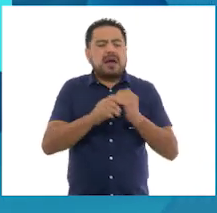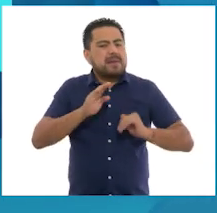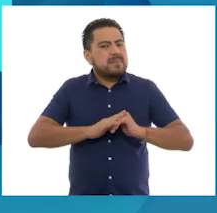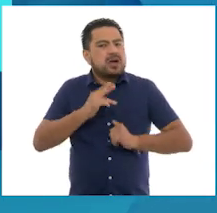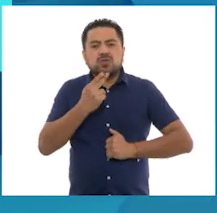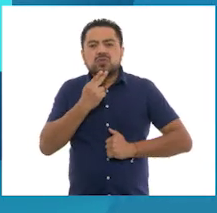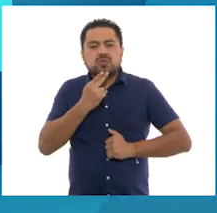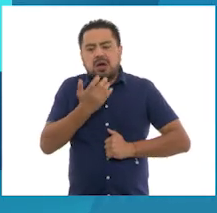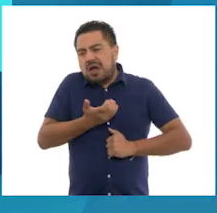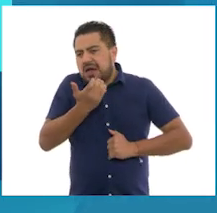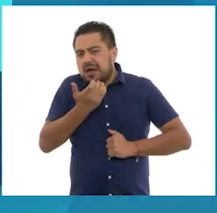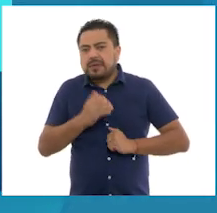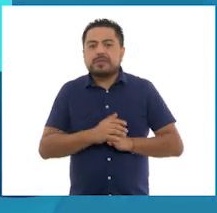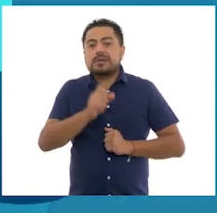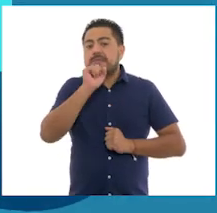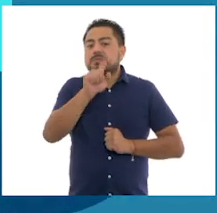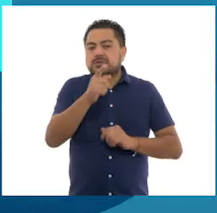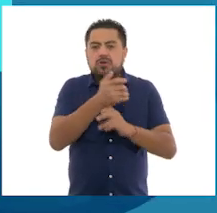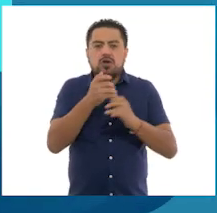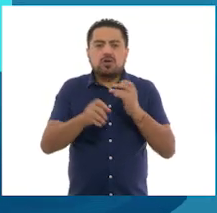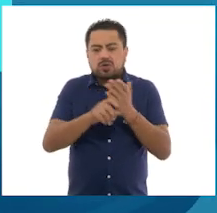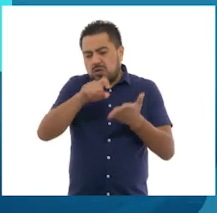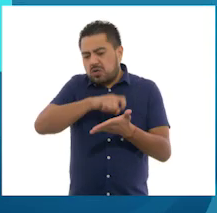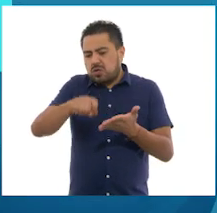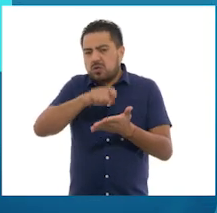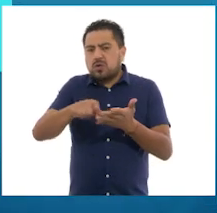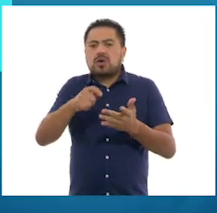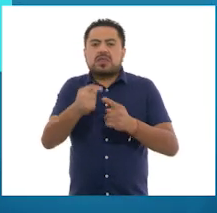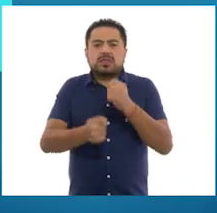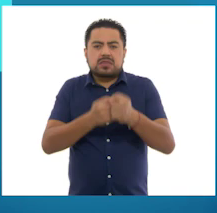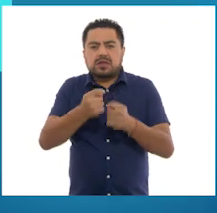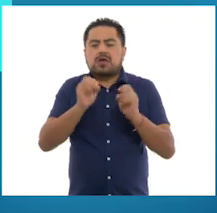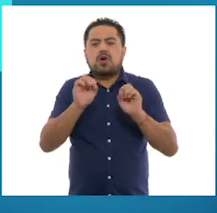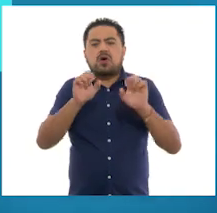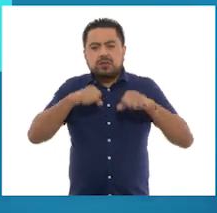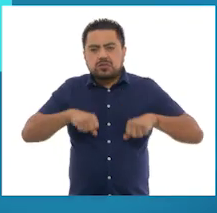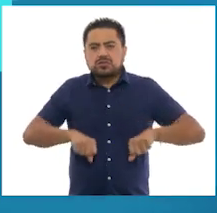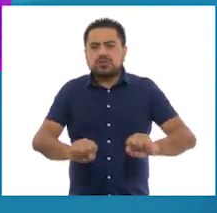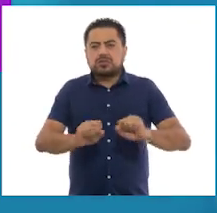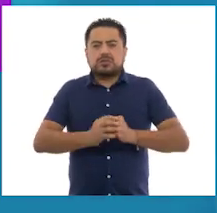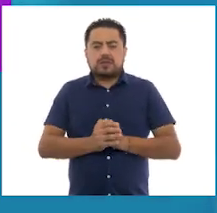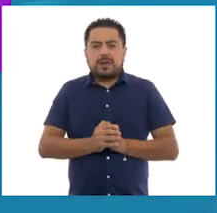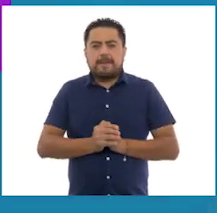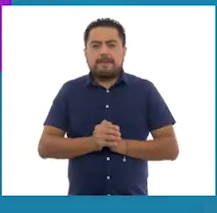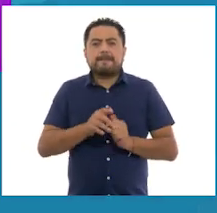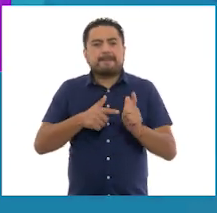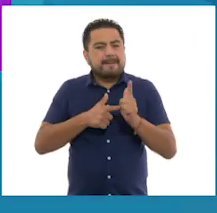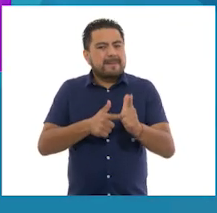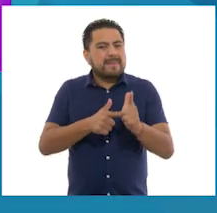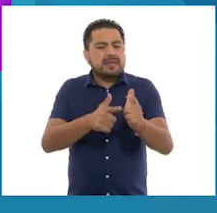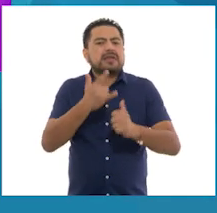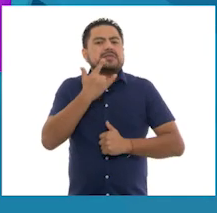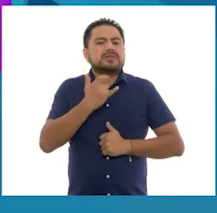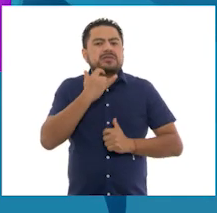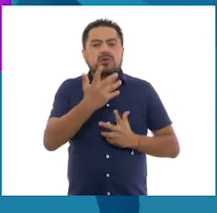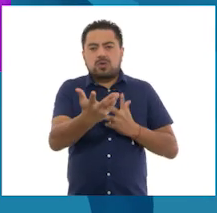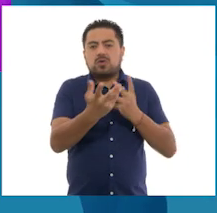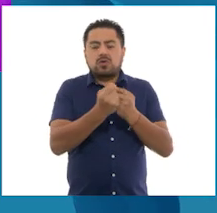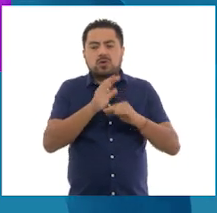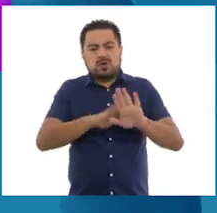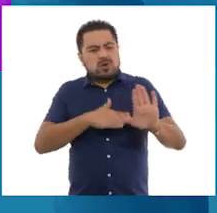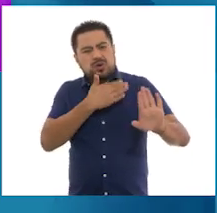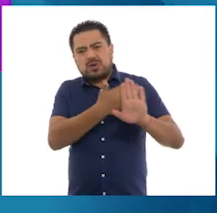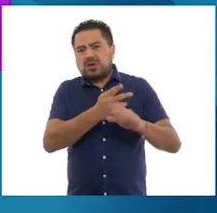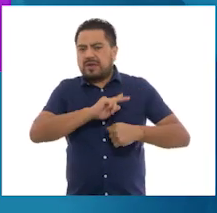más utilizas. También las cosas que compres en la tienda o en el supermercado. Sigamos luchando juntos contra este